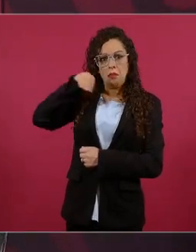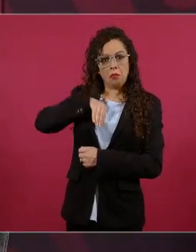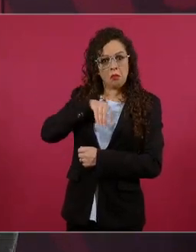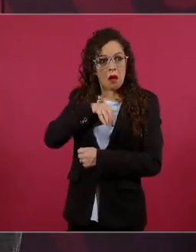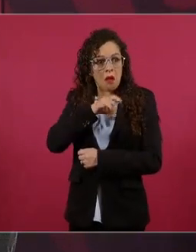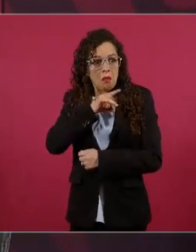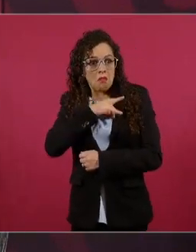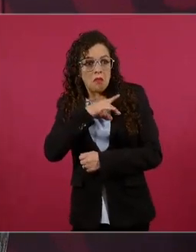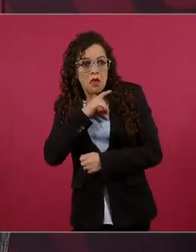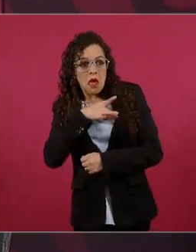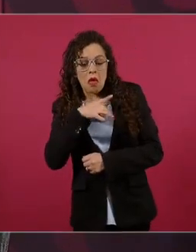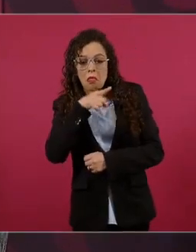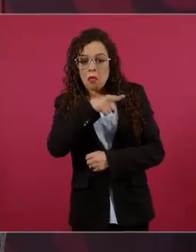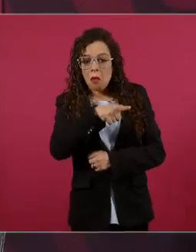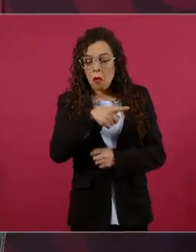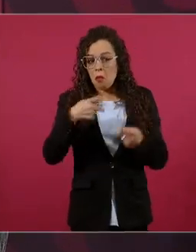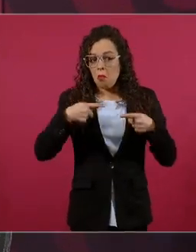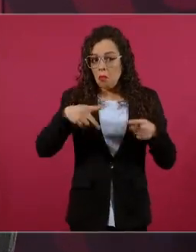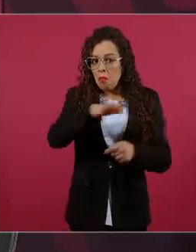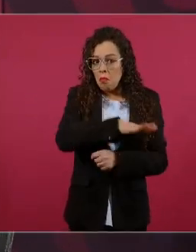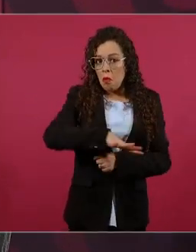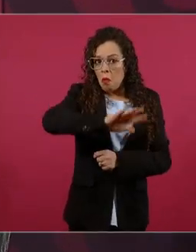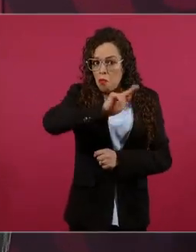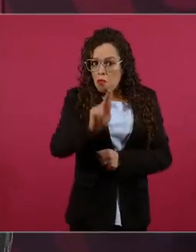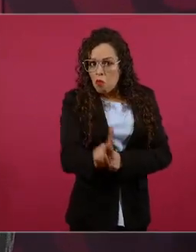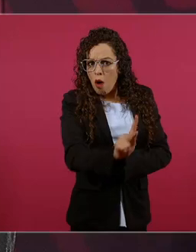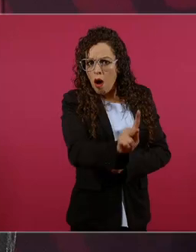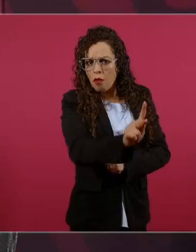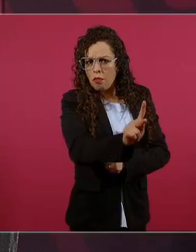Si el pueblo es nuestro amo,